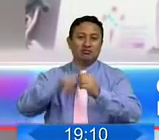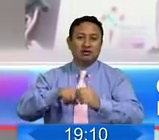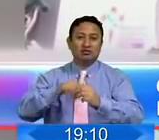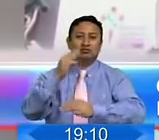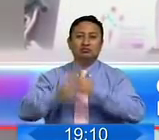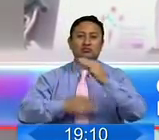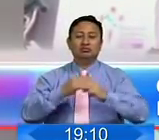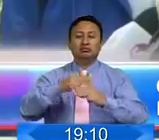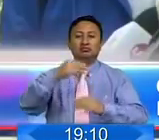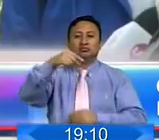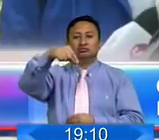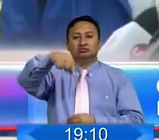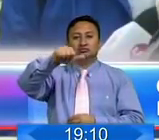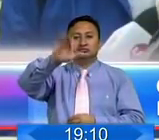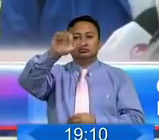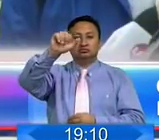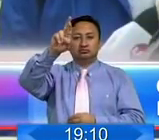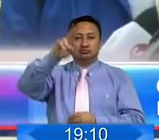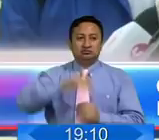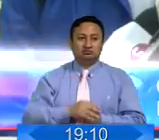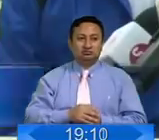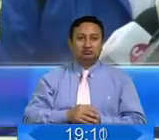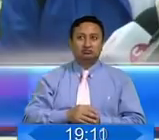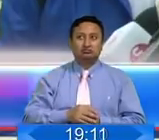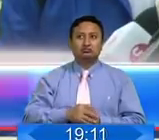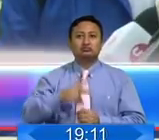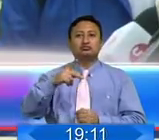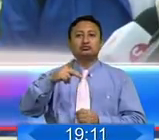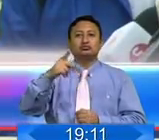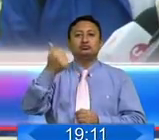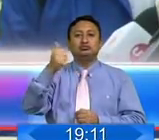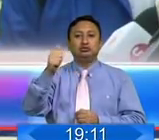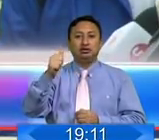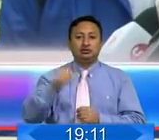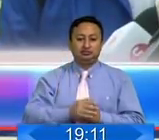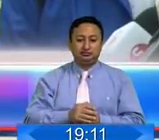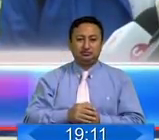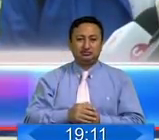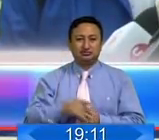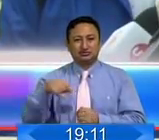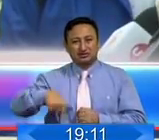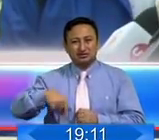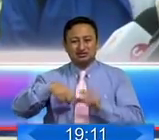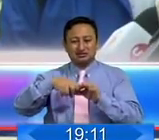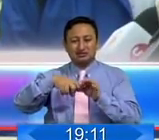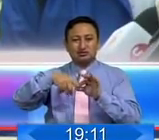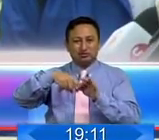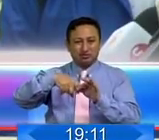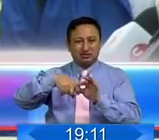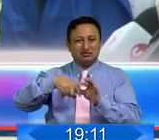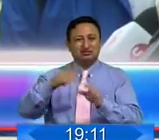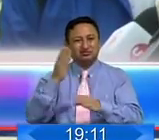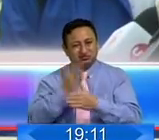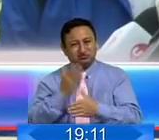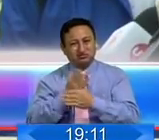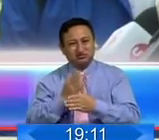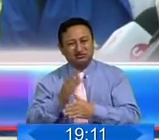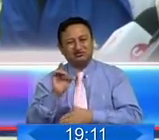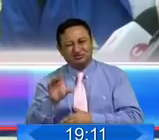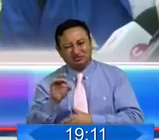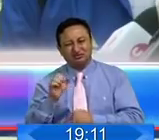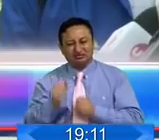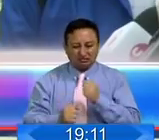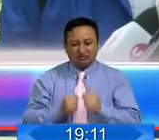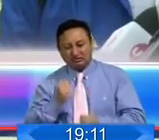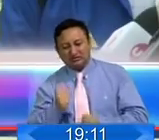Qatar. Al kilómetro 10 sí, empecé a tener una molestia en mi rodilla, pero